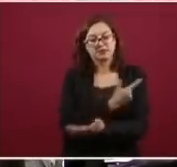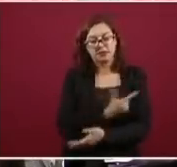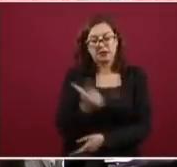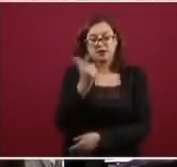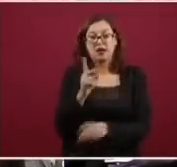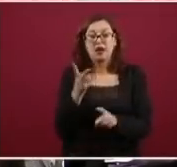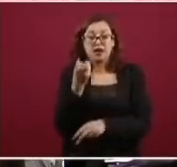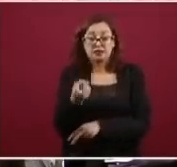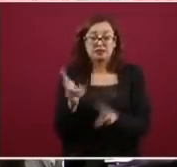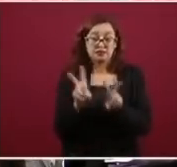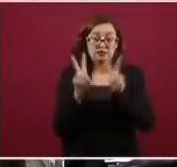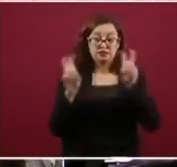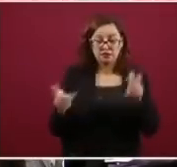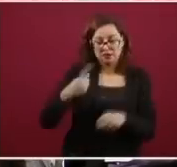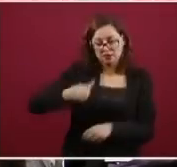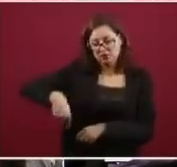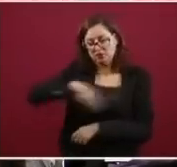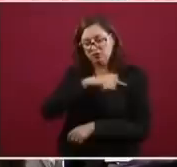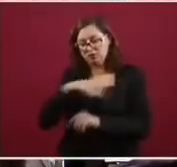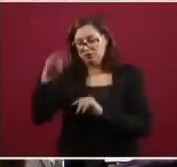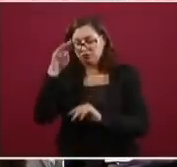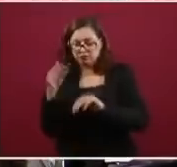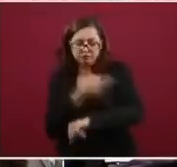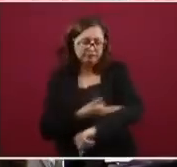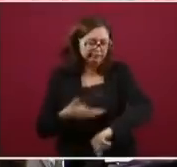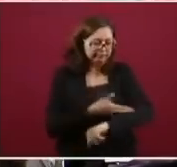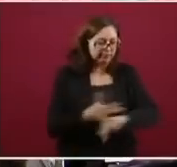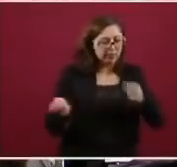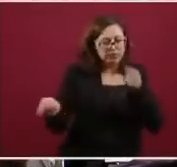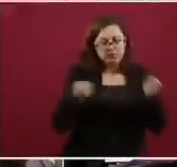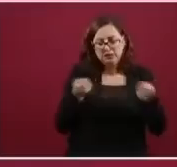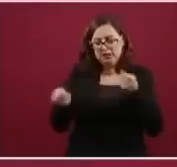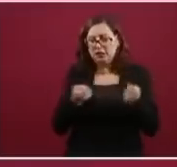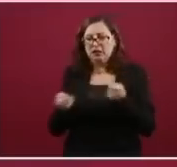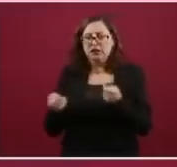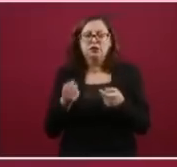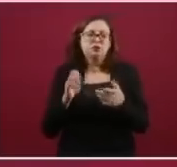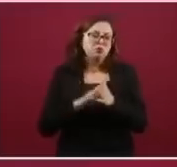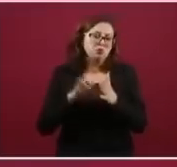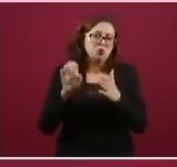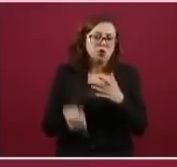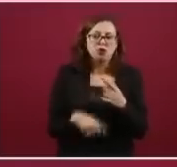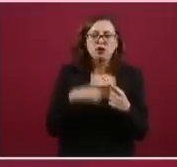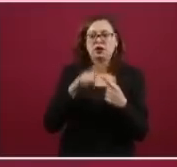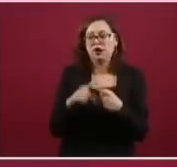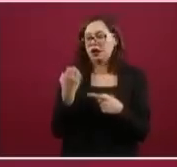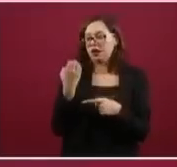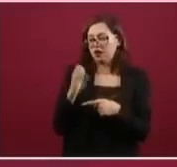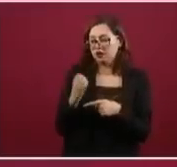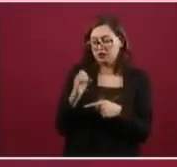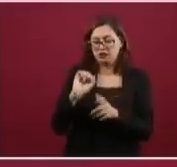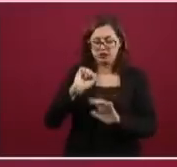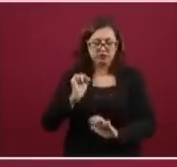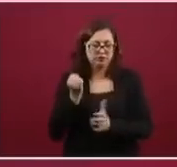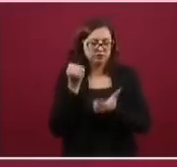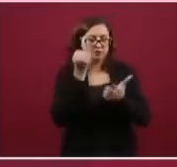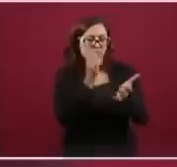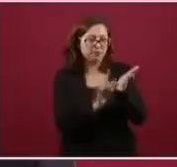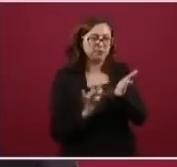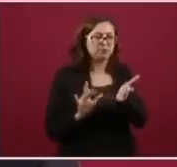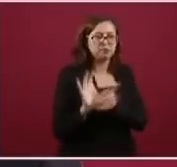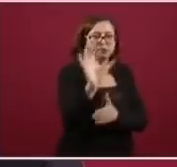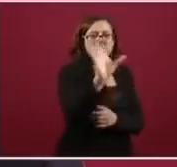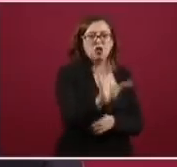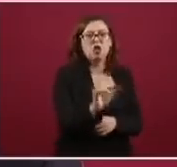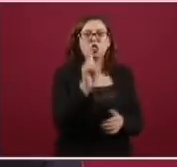operaciones de manejo de pasivos que han sido muy exitosas te recuerdo algunas de ellas emitimos en tener un bono de alrededor de dos mil